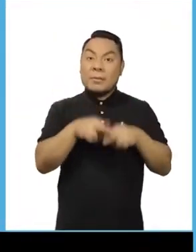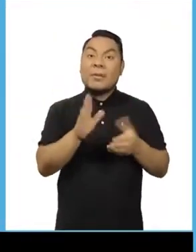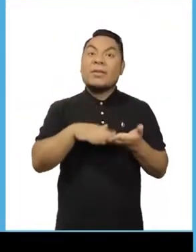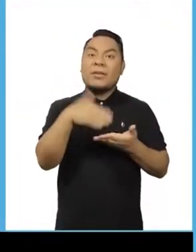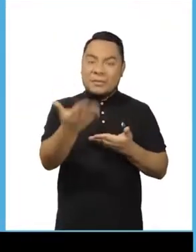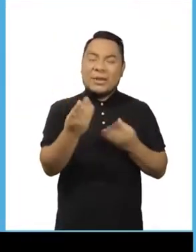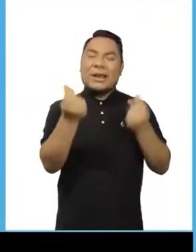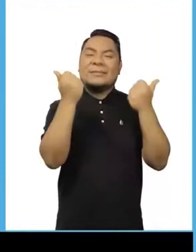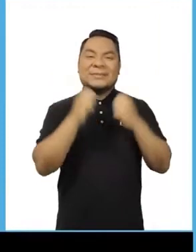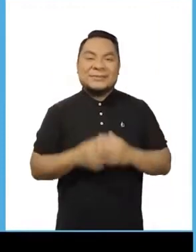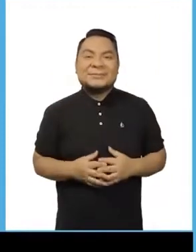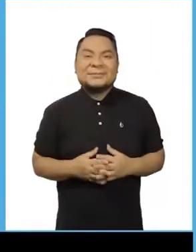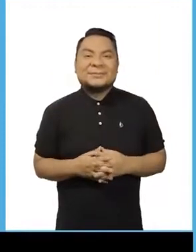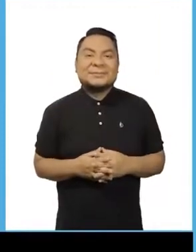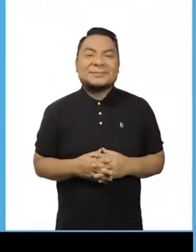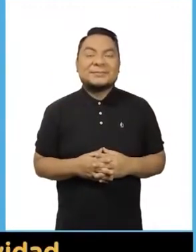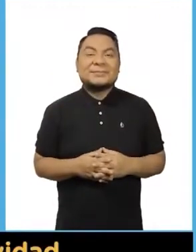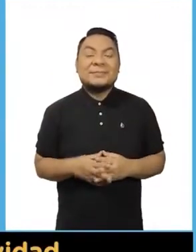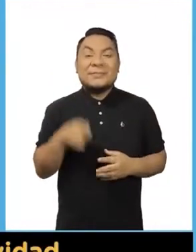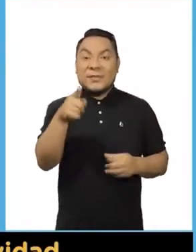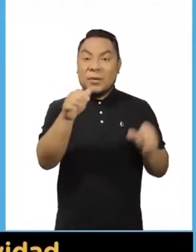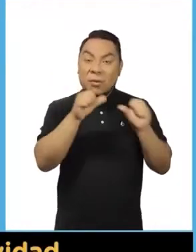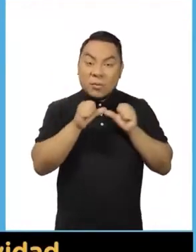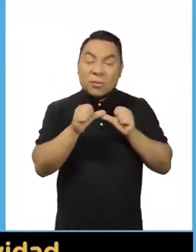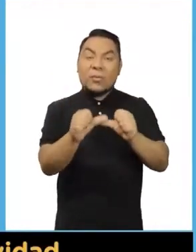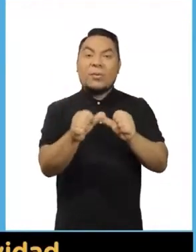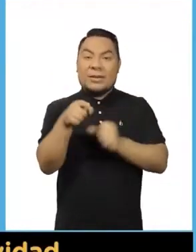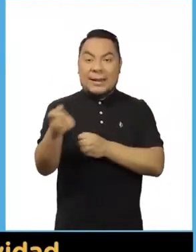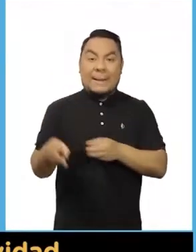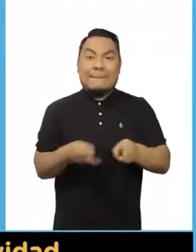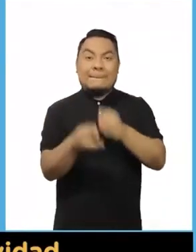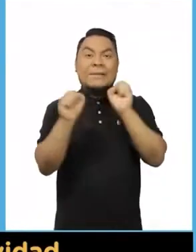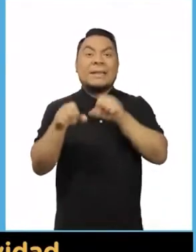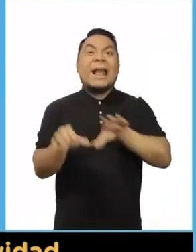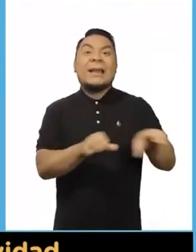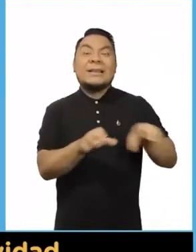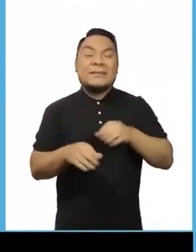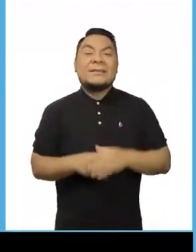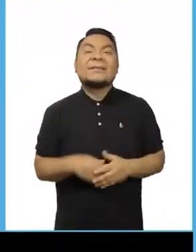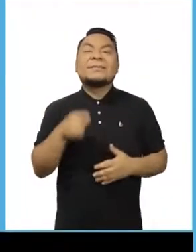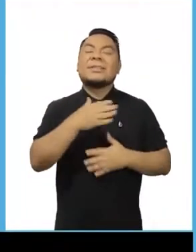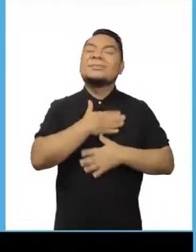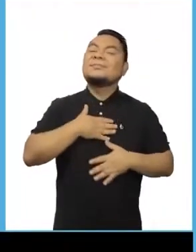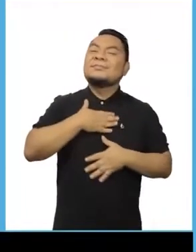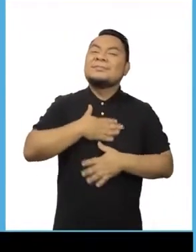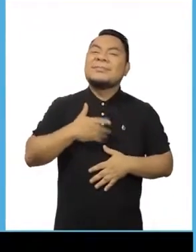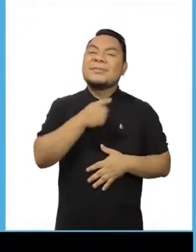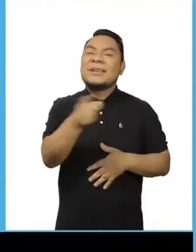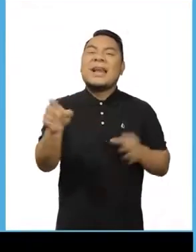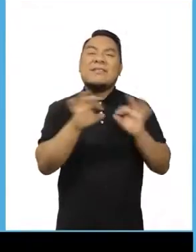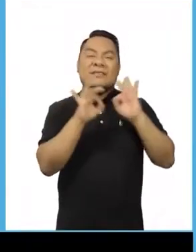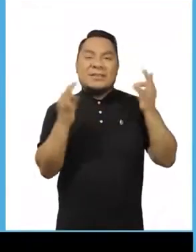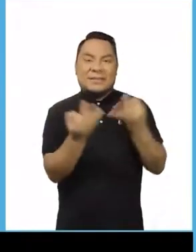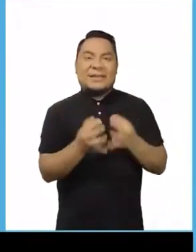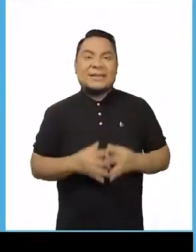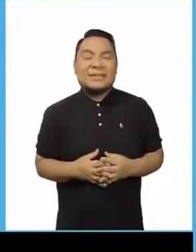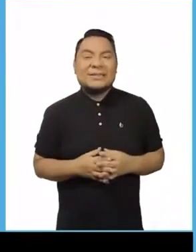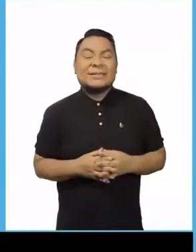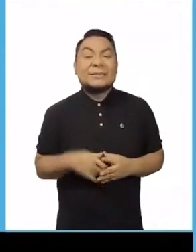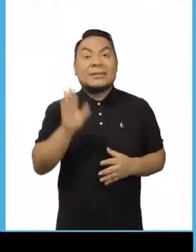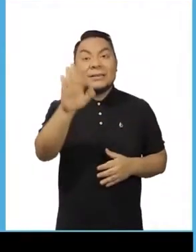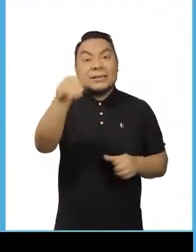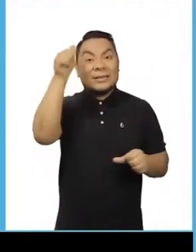resultados llegarán pronto. Continúa de esta manera con la actividad y diviértanse en